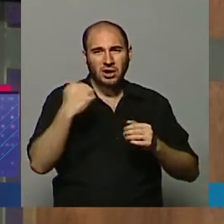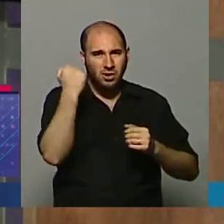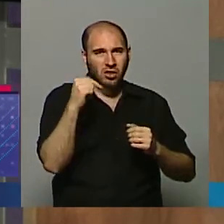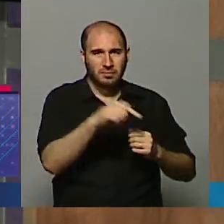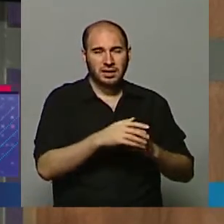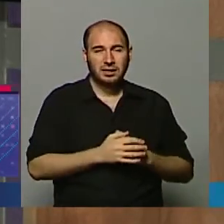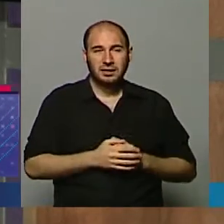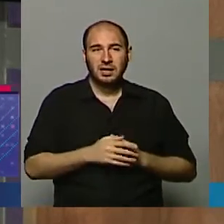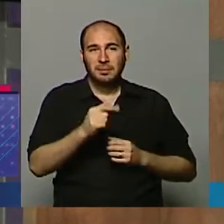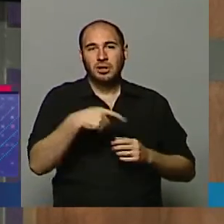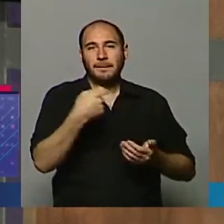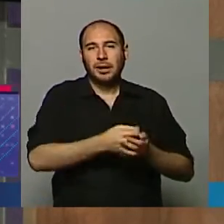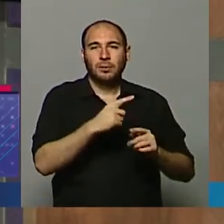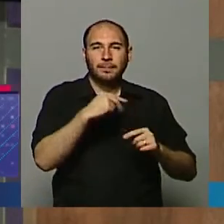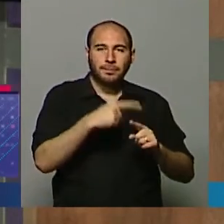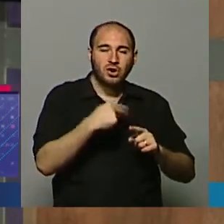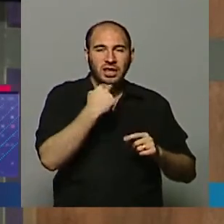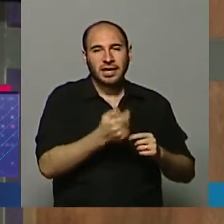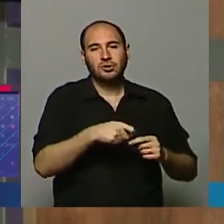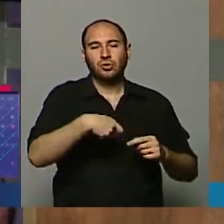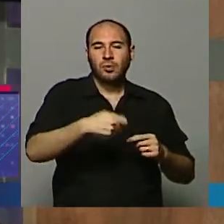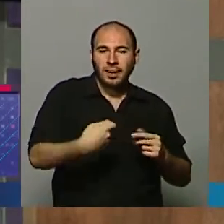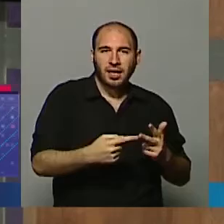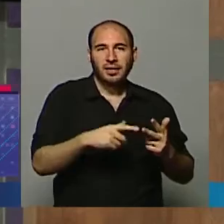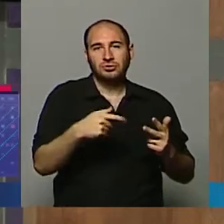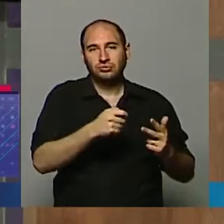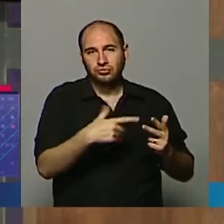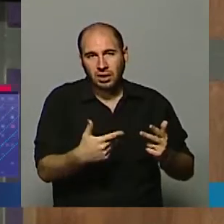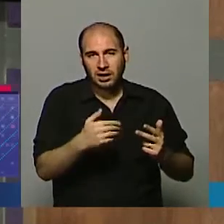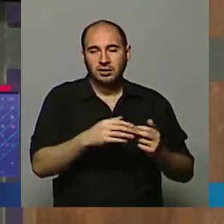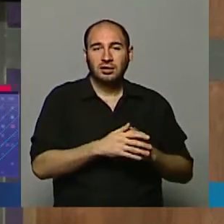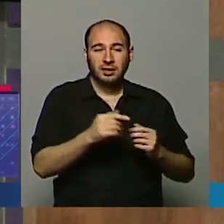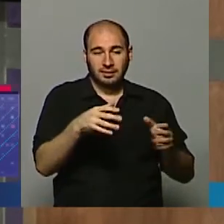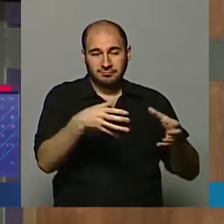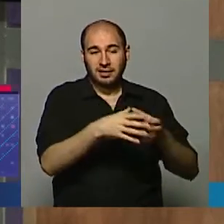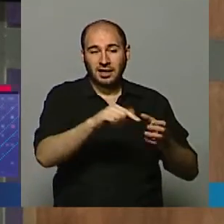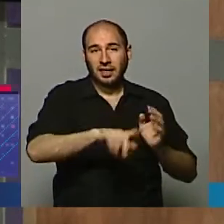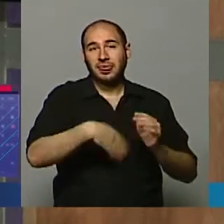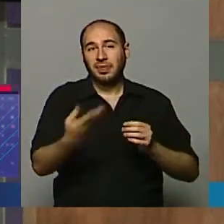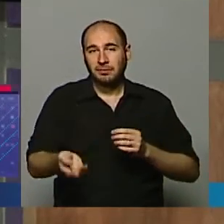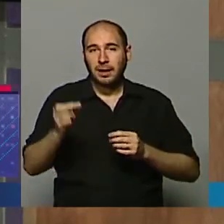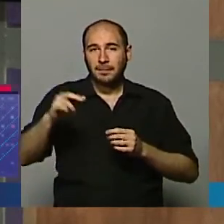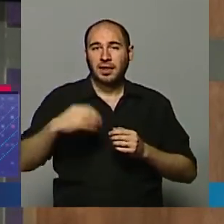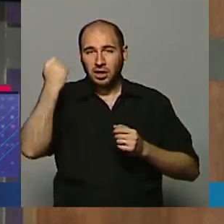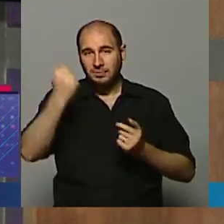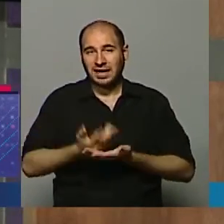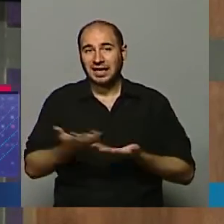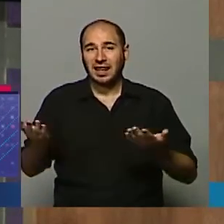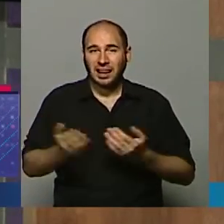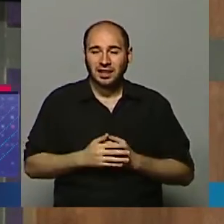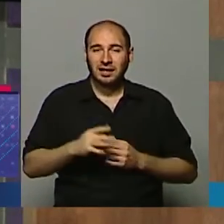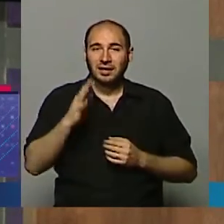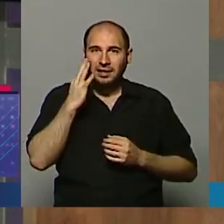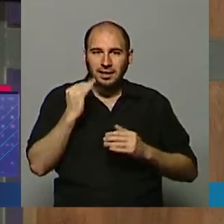decir, quienes recibían asignación universal, los jubilados, los asalariados, y en base a eso después llegar con un plan macroeconómico para